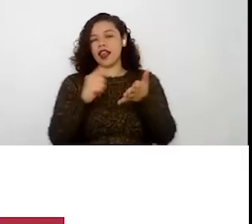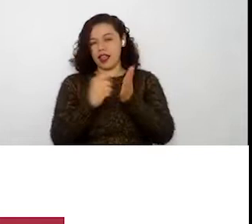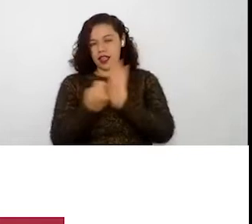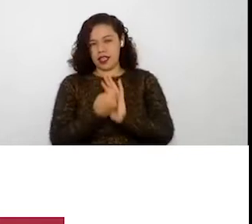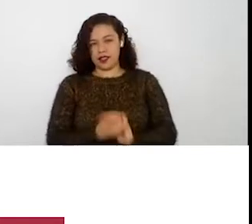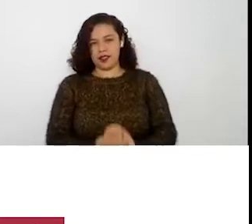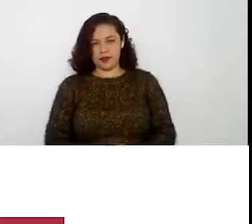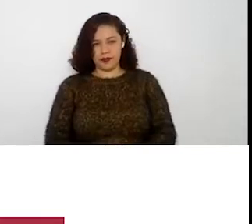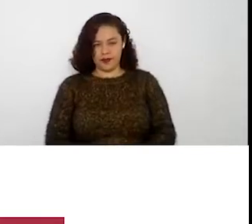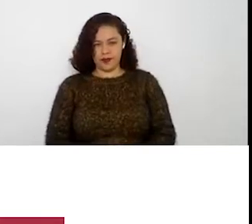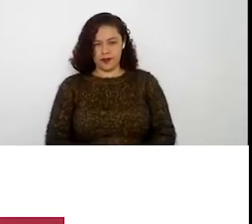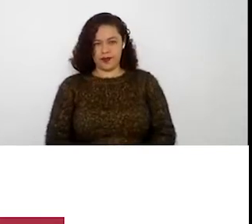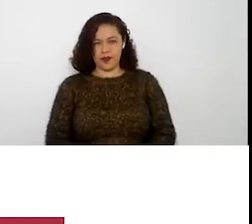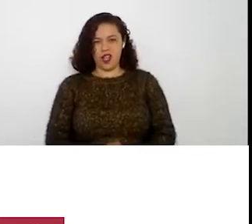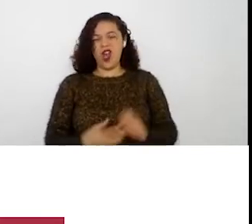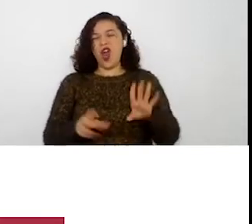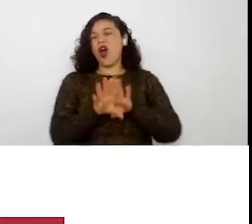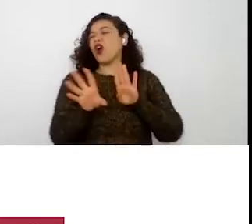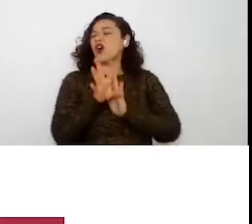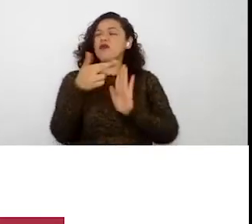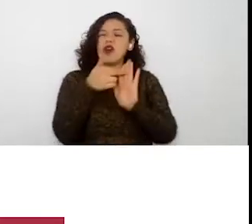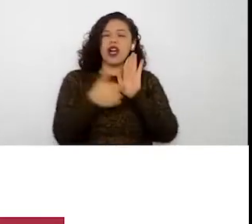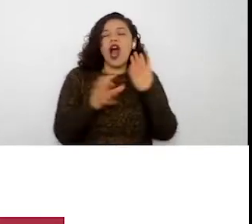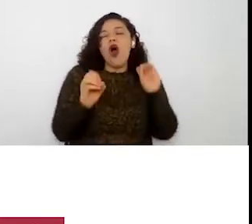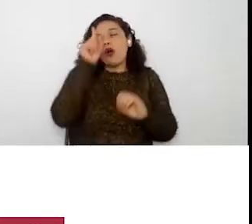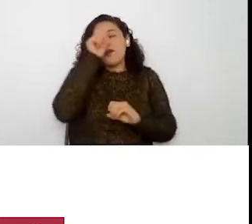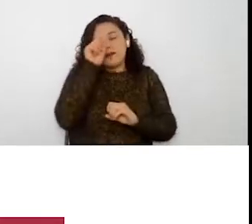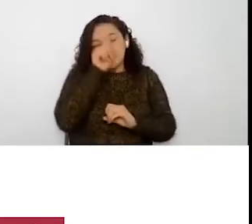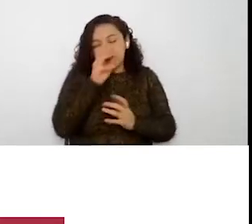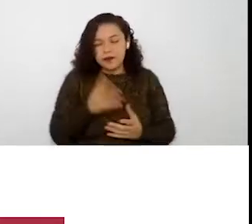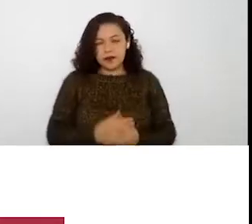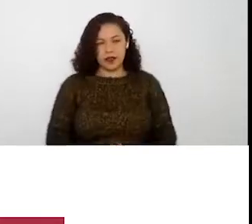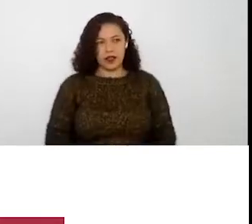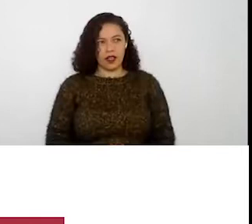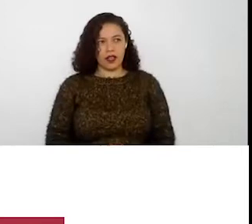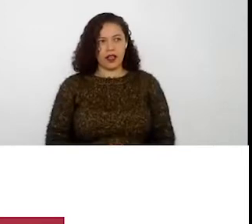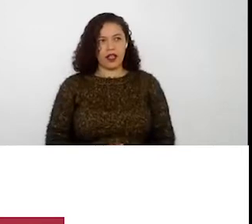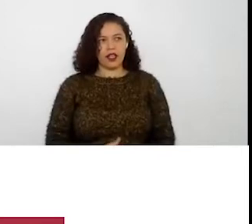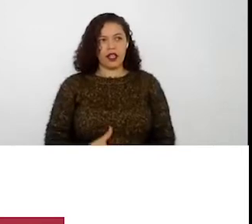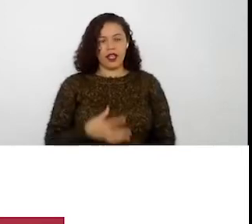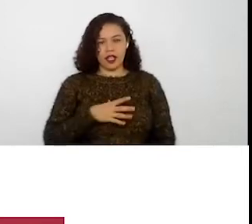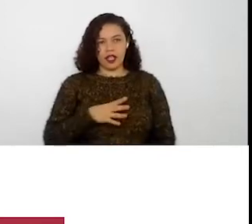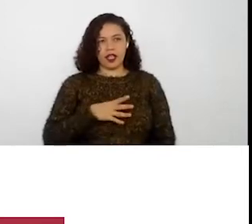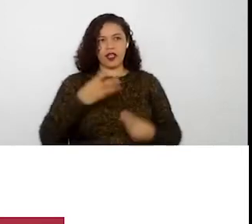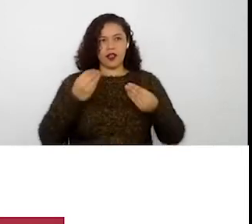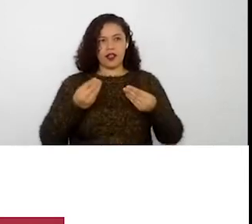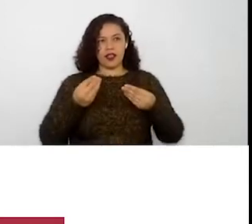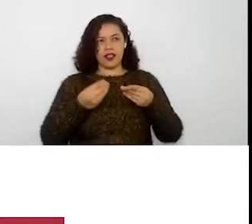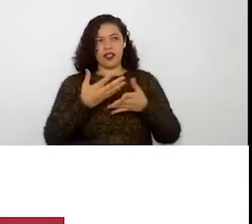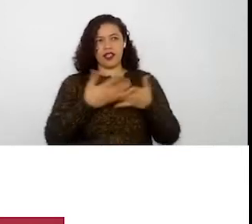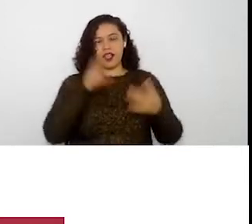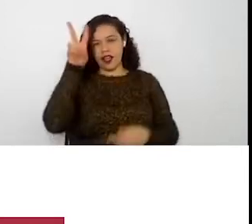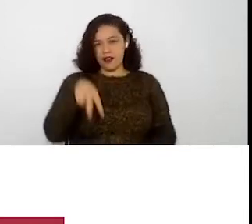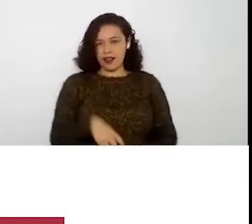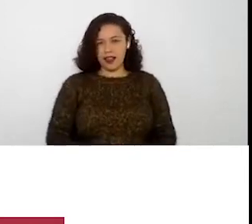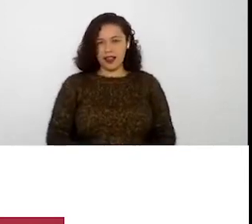bueno tenemos que considerar hay varias cosas Les comento de una vez que es realmente